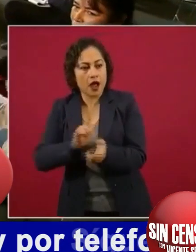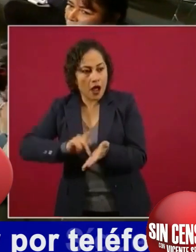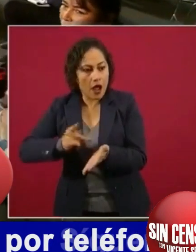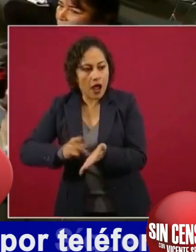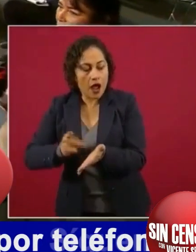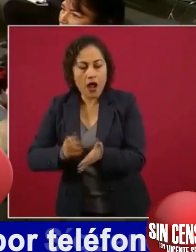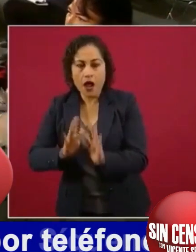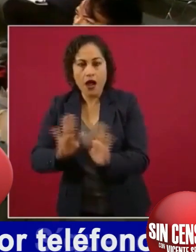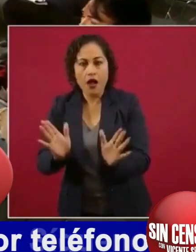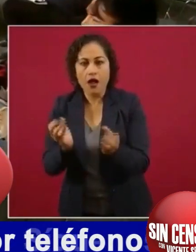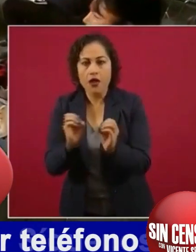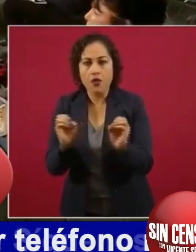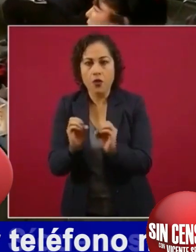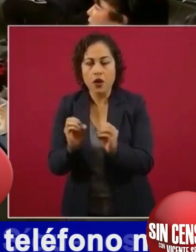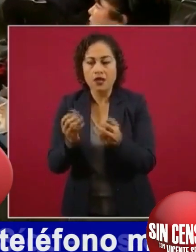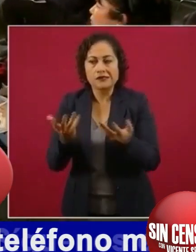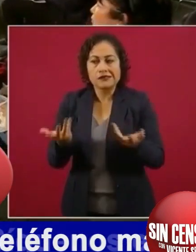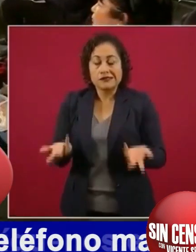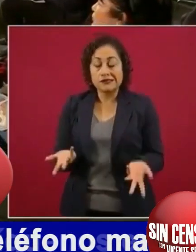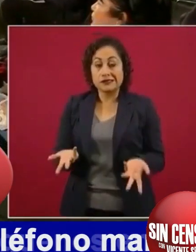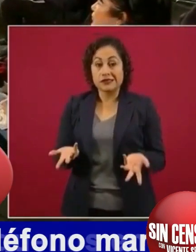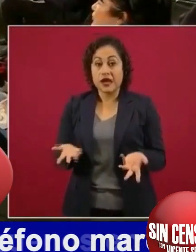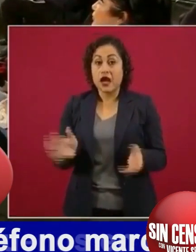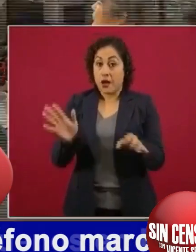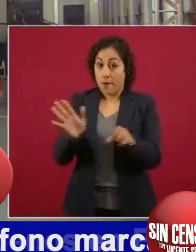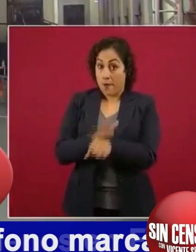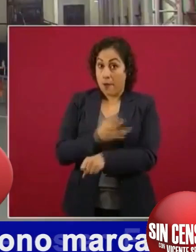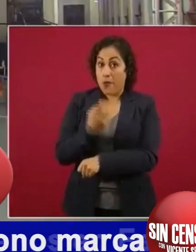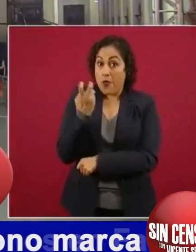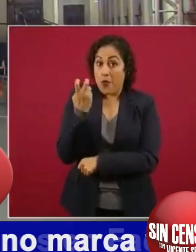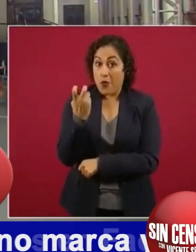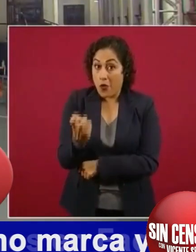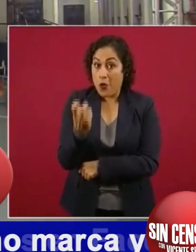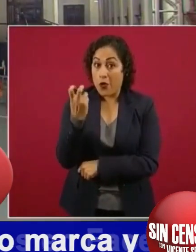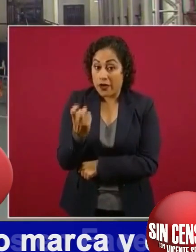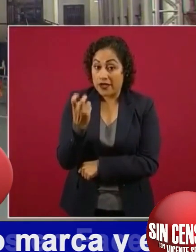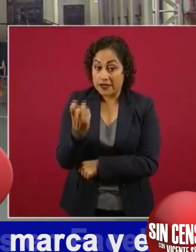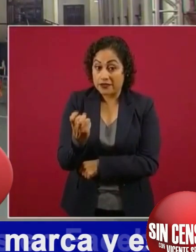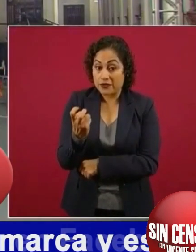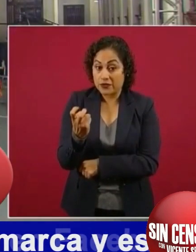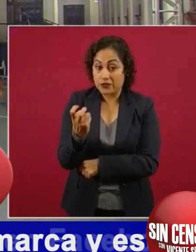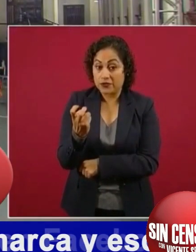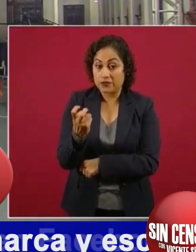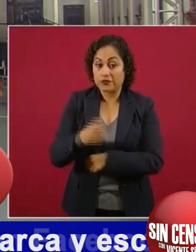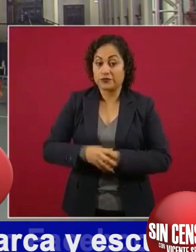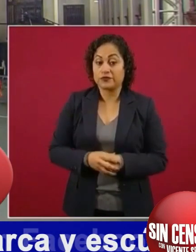Entonces, ahí sí estamos en un tema.